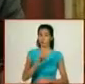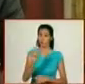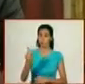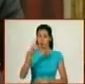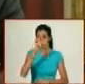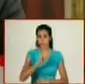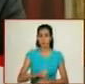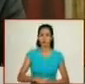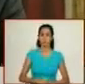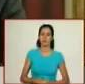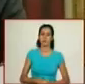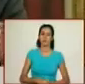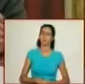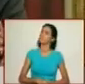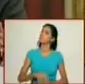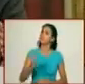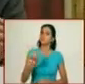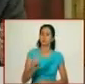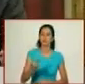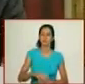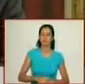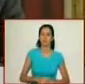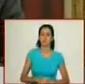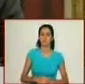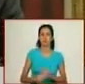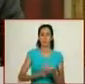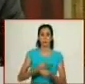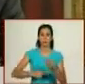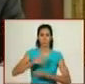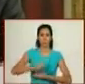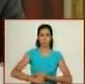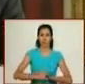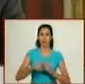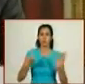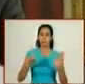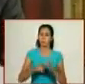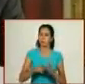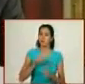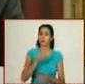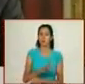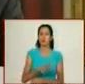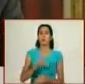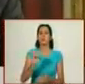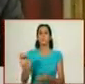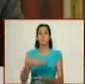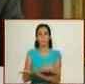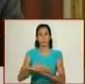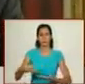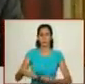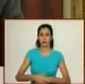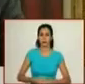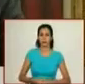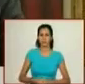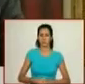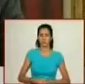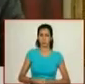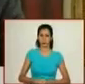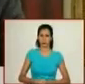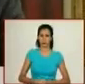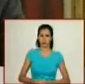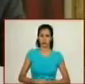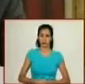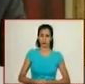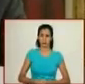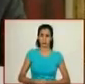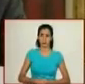años, Venezuela llevó la producción a 6.300 millones. Bien,